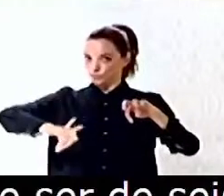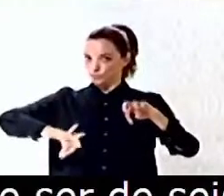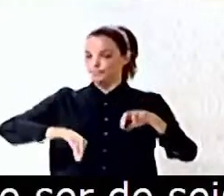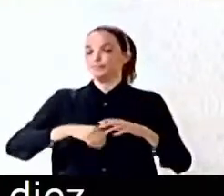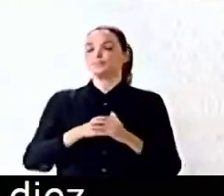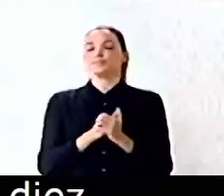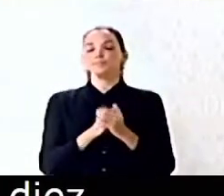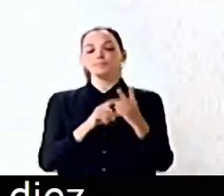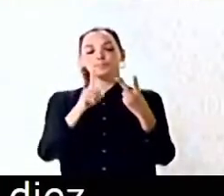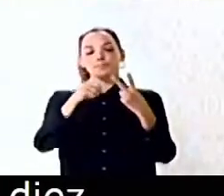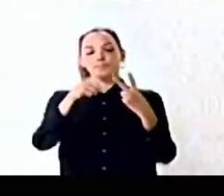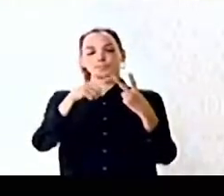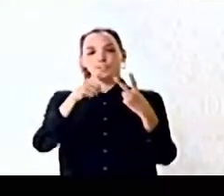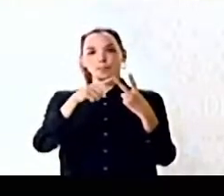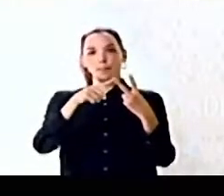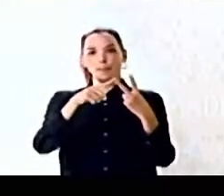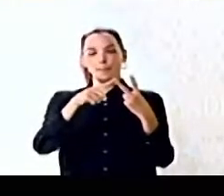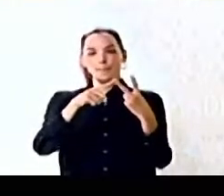En segundo lugar,